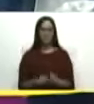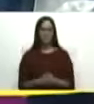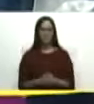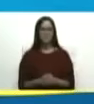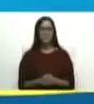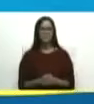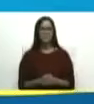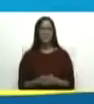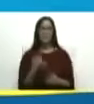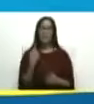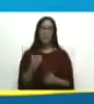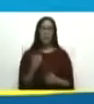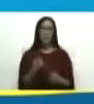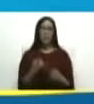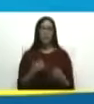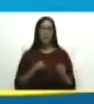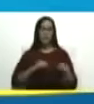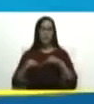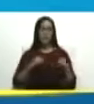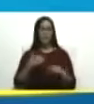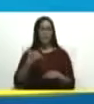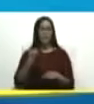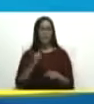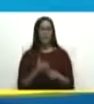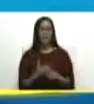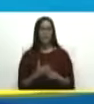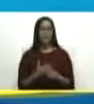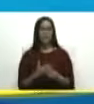Ese es el único régimen que hay, ¿verdad?